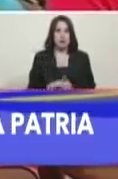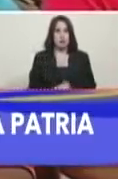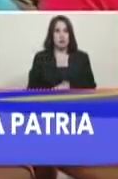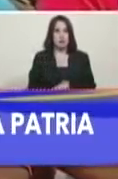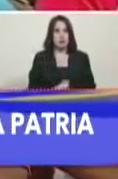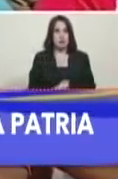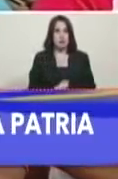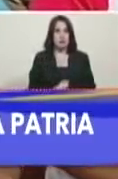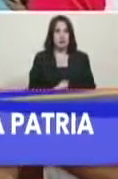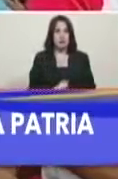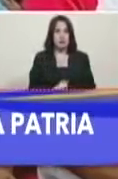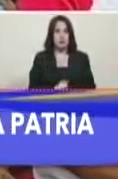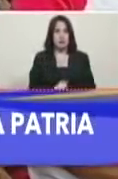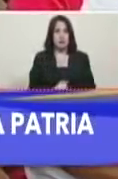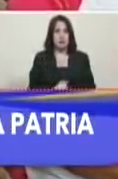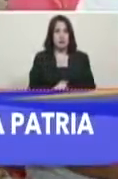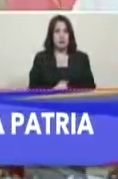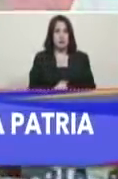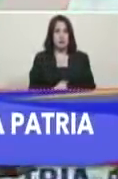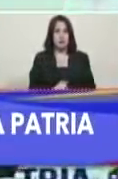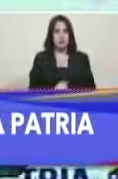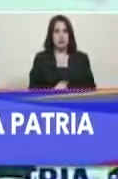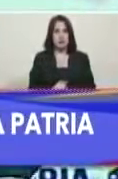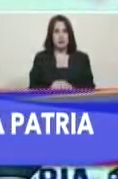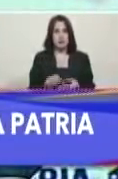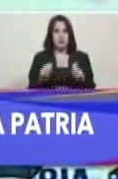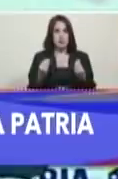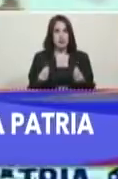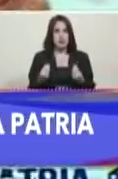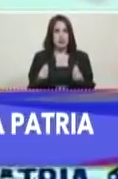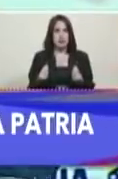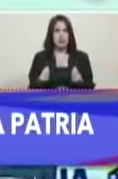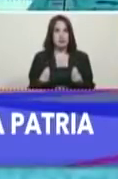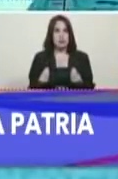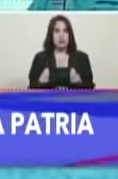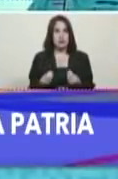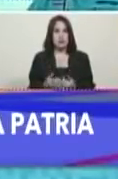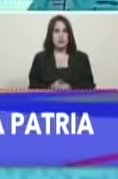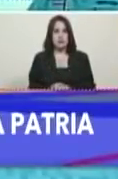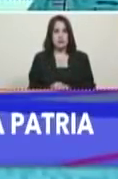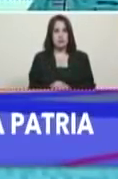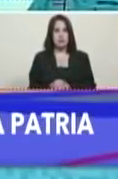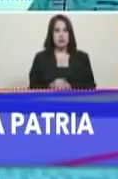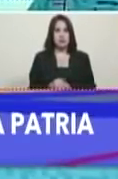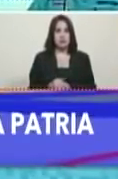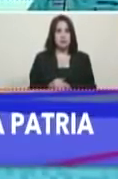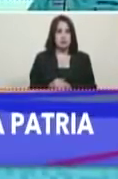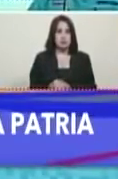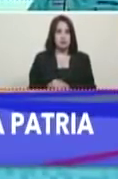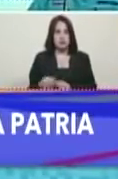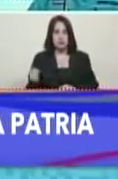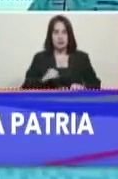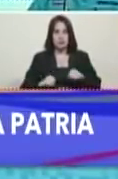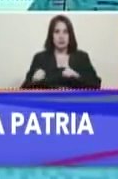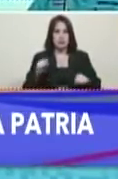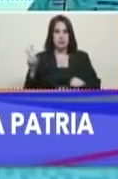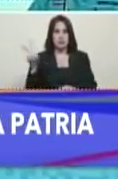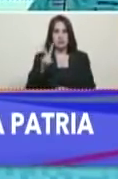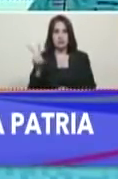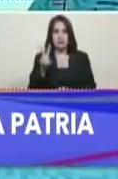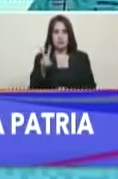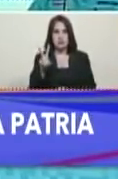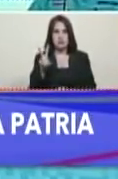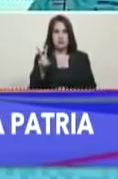algo extraordinario. Fíjense ustedes, Aristóbulo, compañeros del Movimiento Somos Venezuela, vicepresidenta,